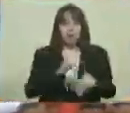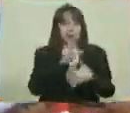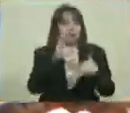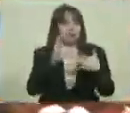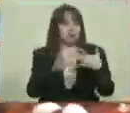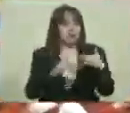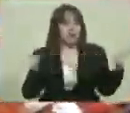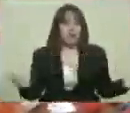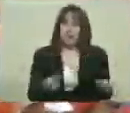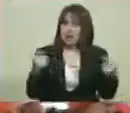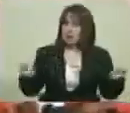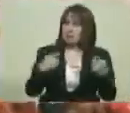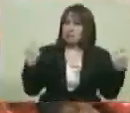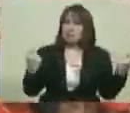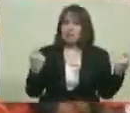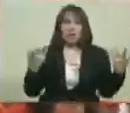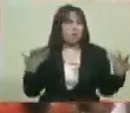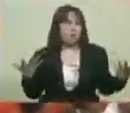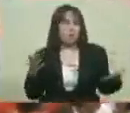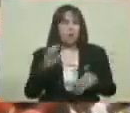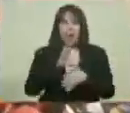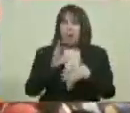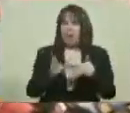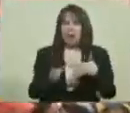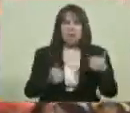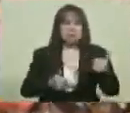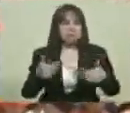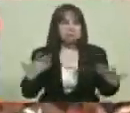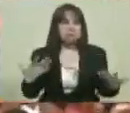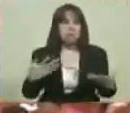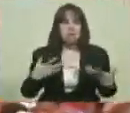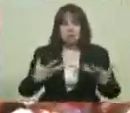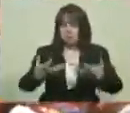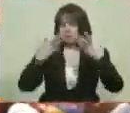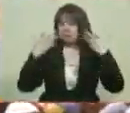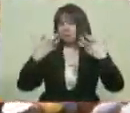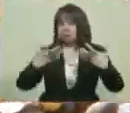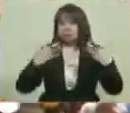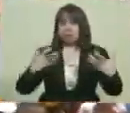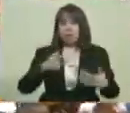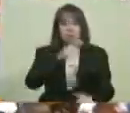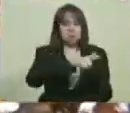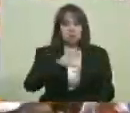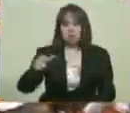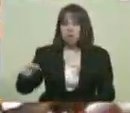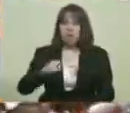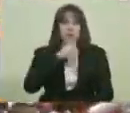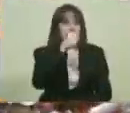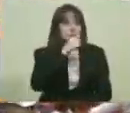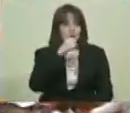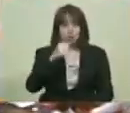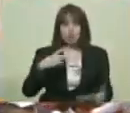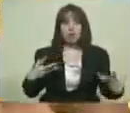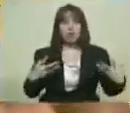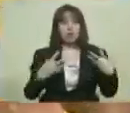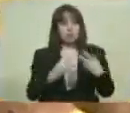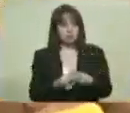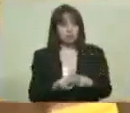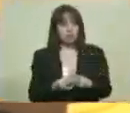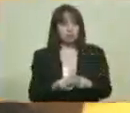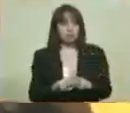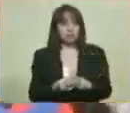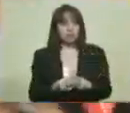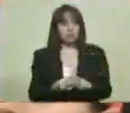campaña, la masividad. Para aquellos periodistas que nos acompañan,